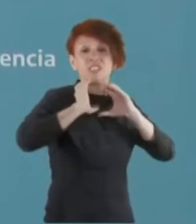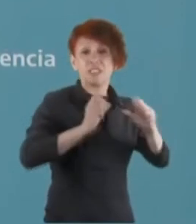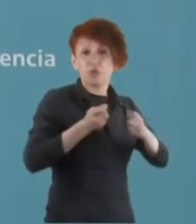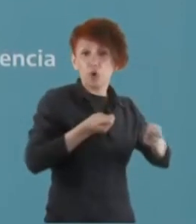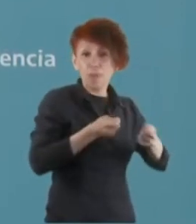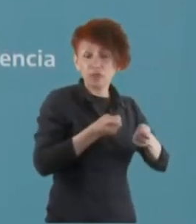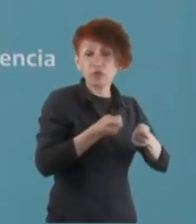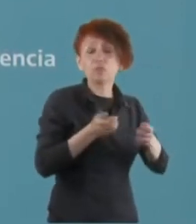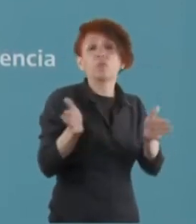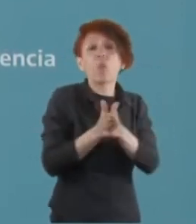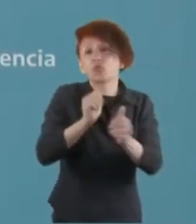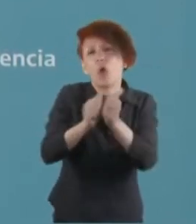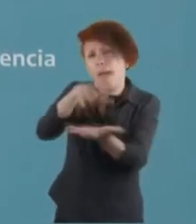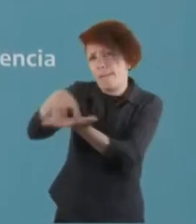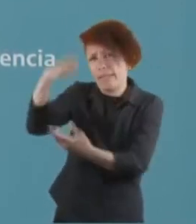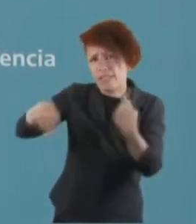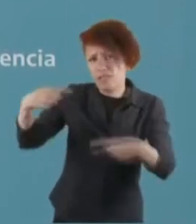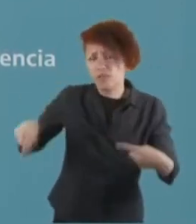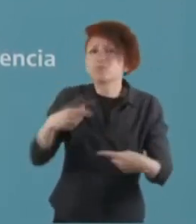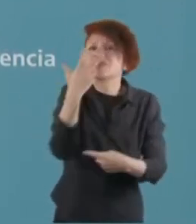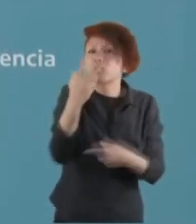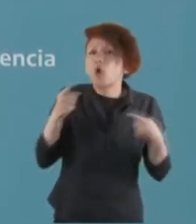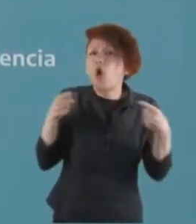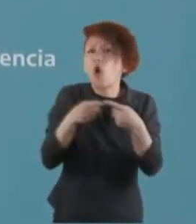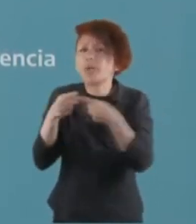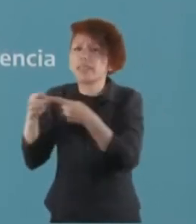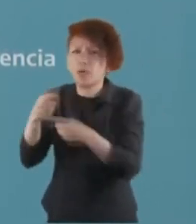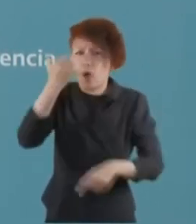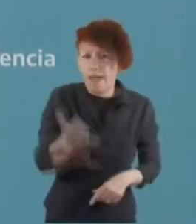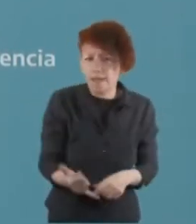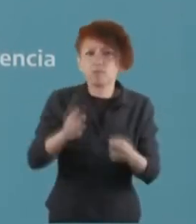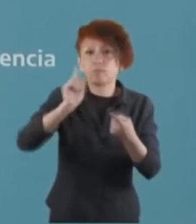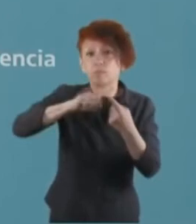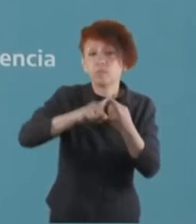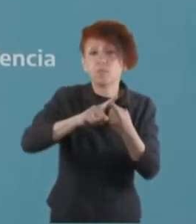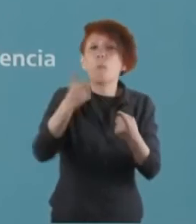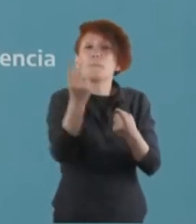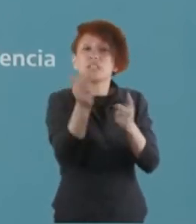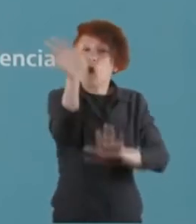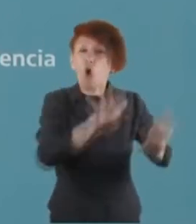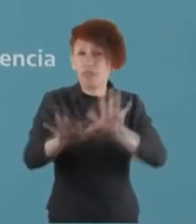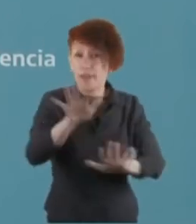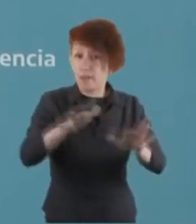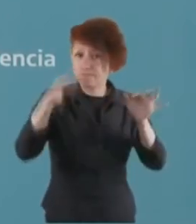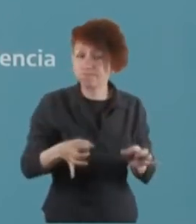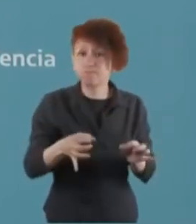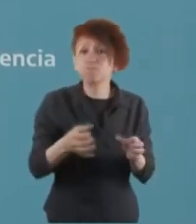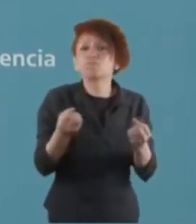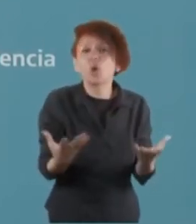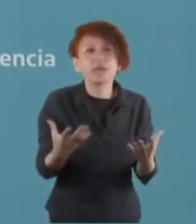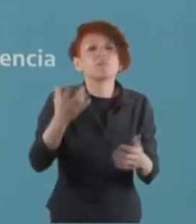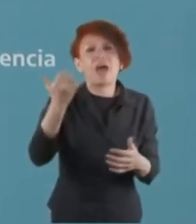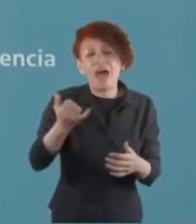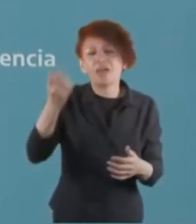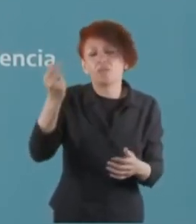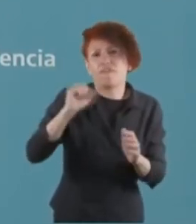Comercio con las diferentes empresas busca tres objetivos fundamentales. Uno es ordenar los precios, porque entre otras cosas, además de la inflación que hay,